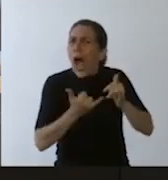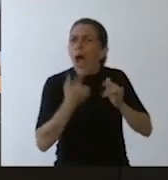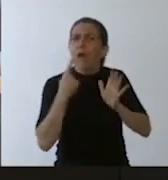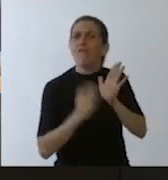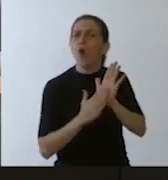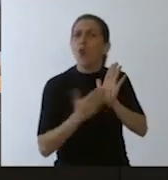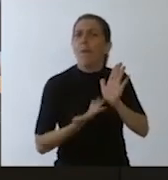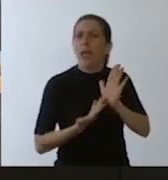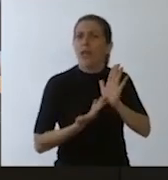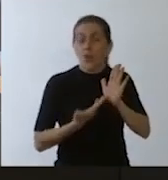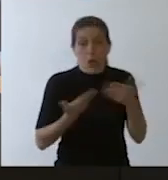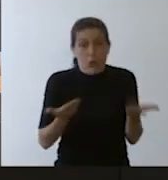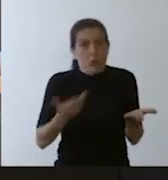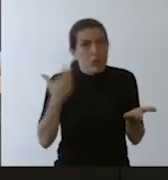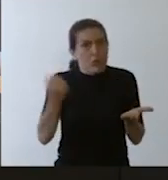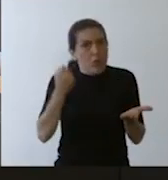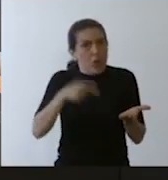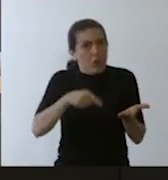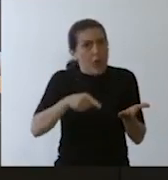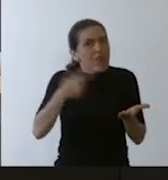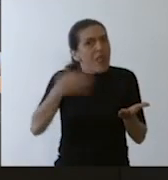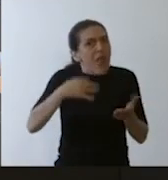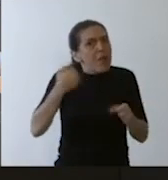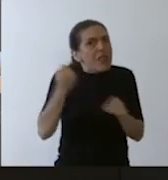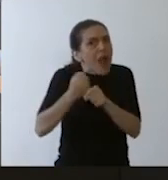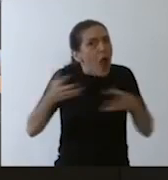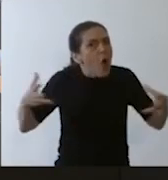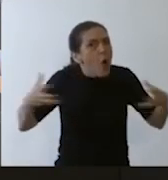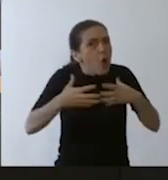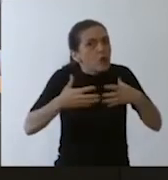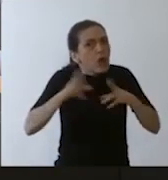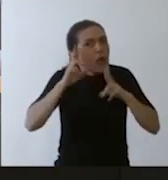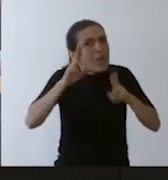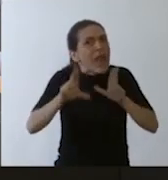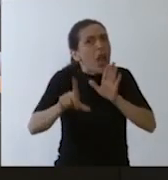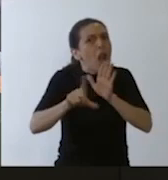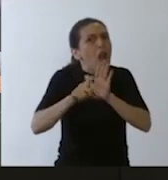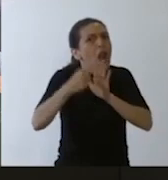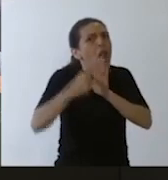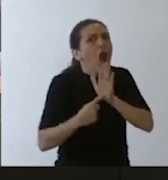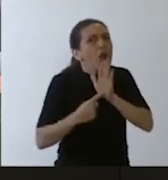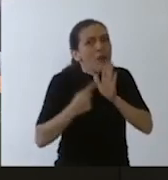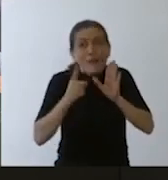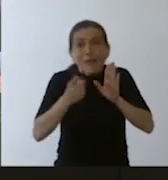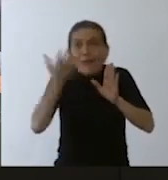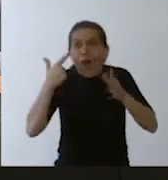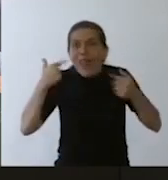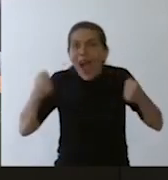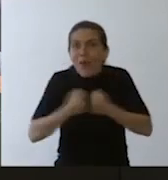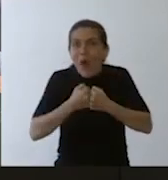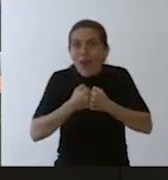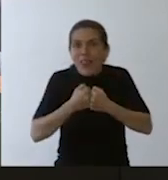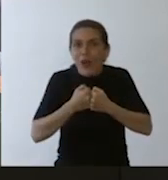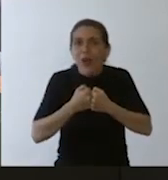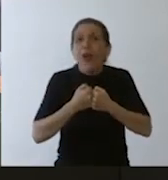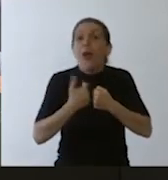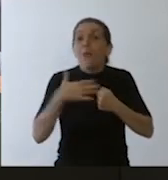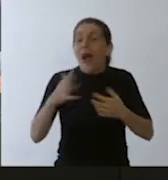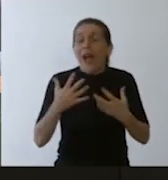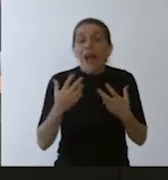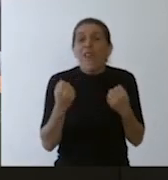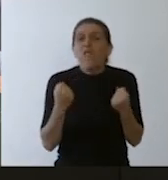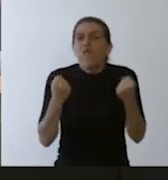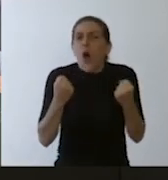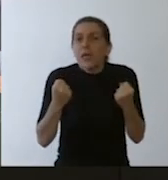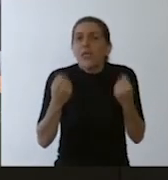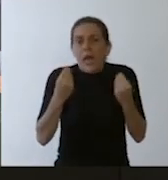lo ideal es que tenemos que trabajar juntos siguiendo las normativas que todos consensuamos. Y la gran fortaleza en este momento